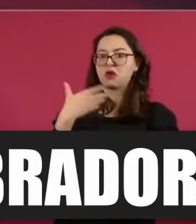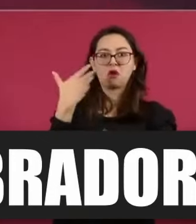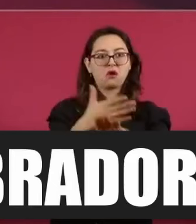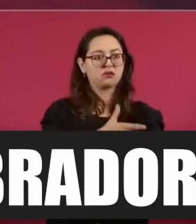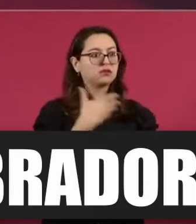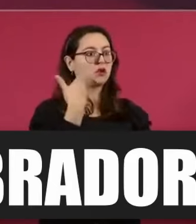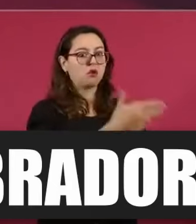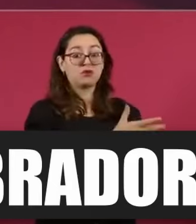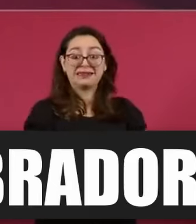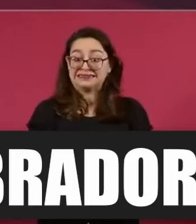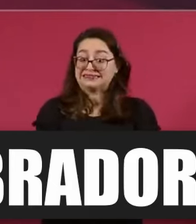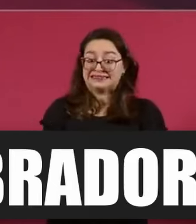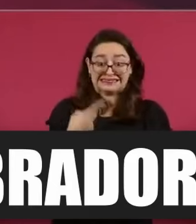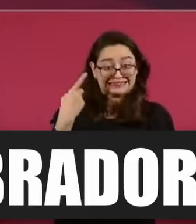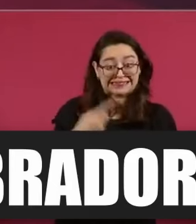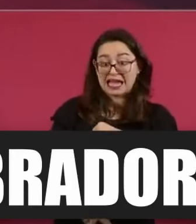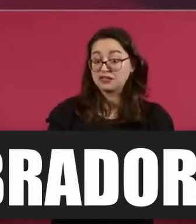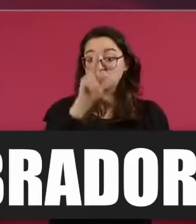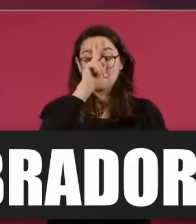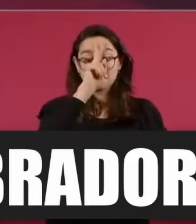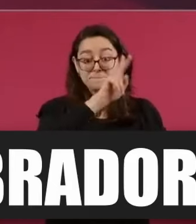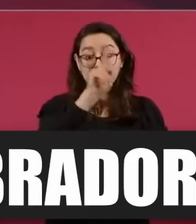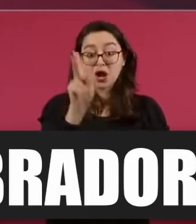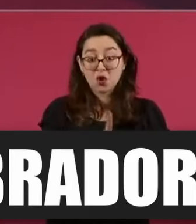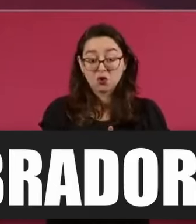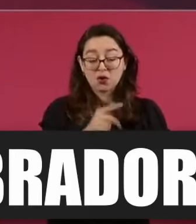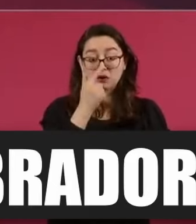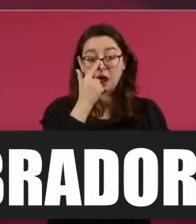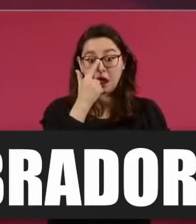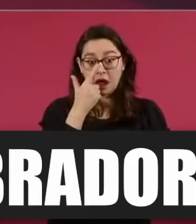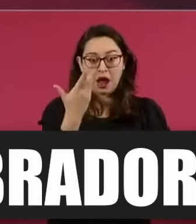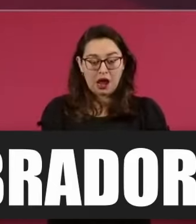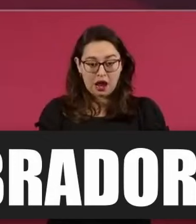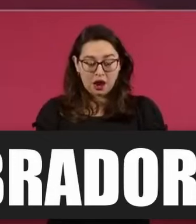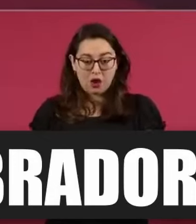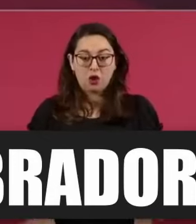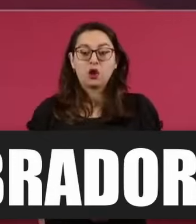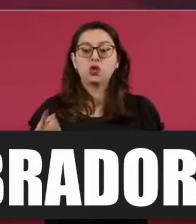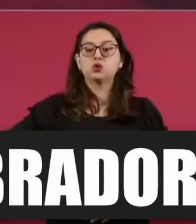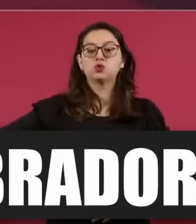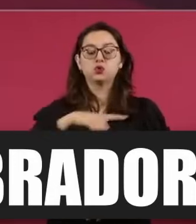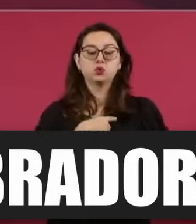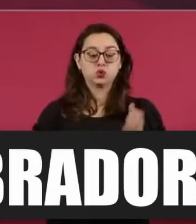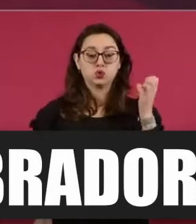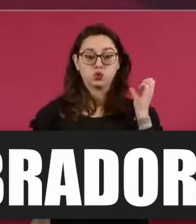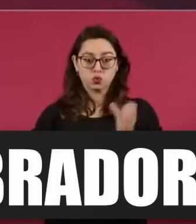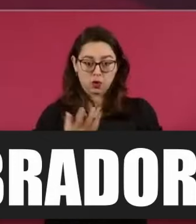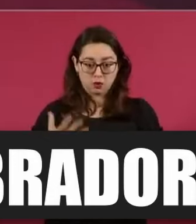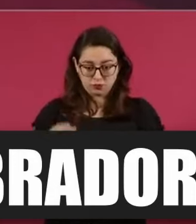Entonces nos ha costado bastante constituir la Guardia Nacional, que no